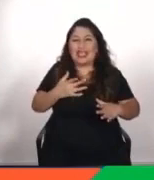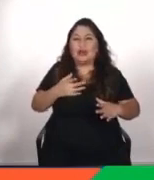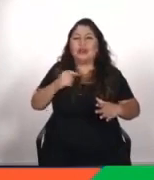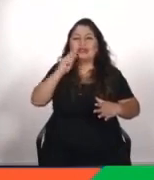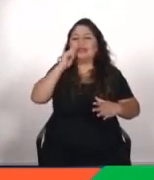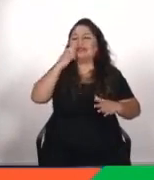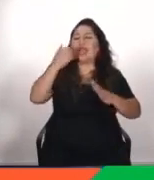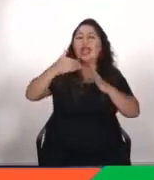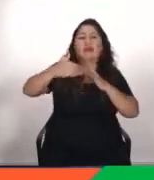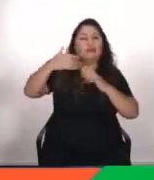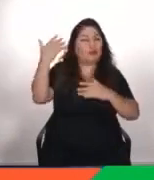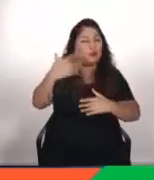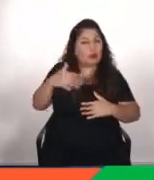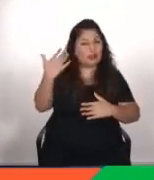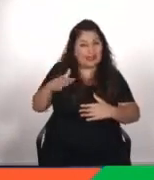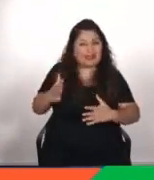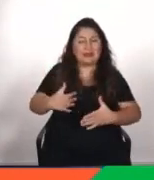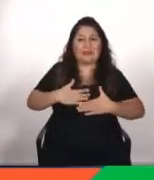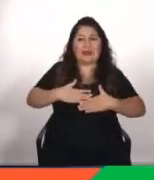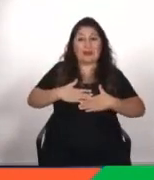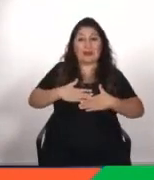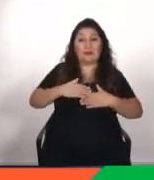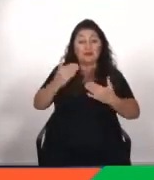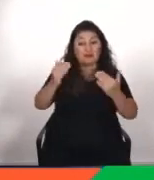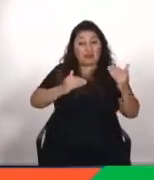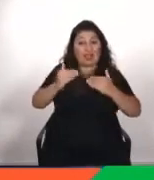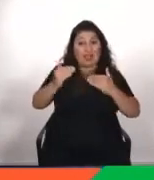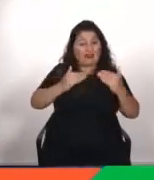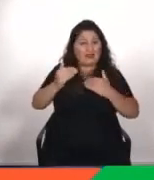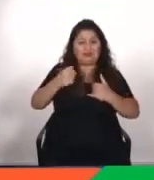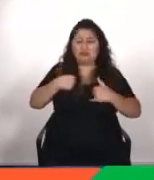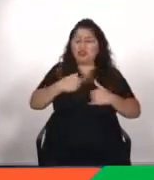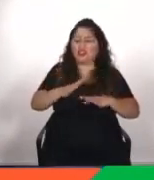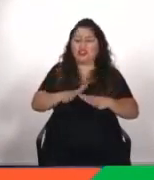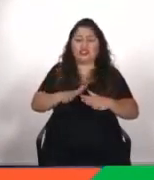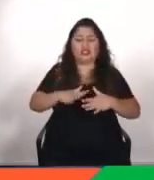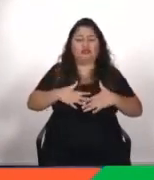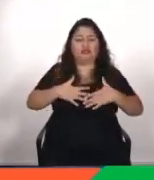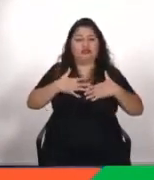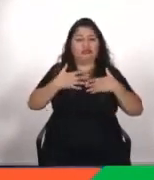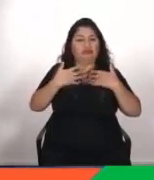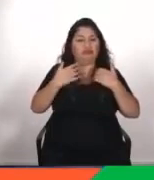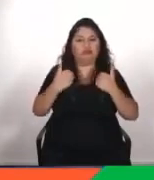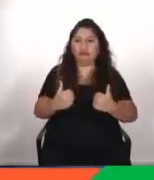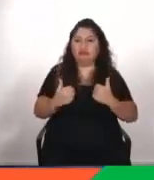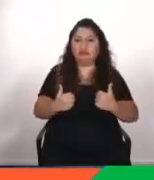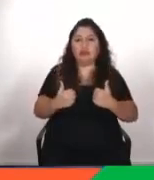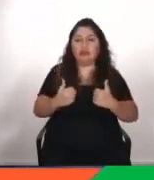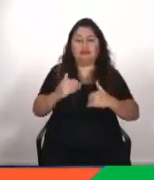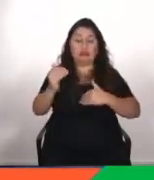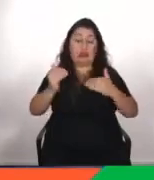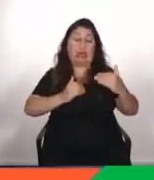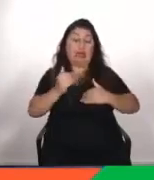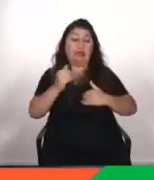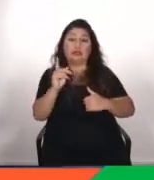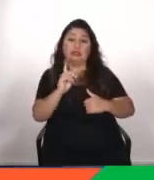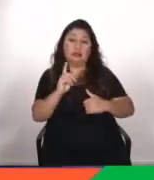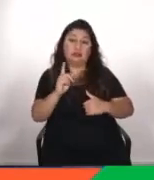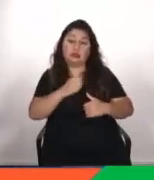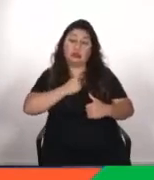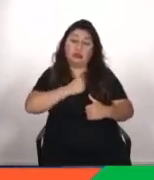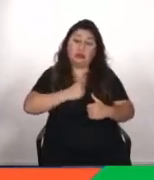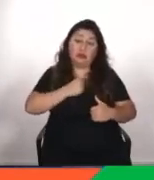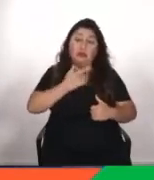Hay veces que es muy placentero estudiar matemáticas para mí y hay veces que no, hay veces que me aburre más, hay veces que tengo que hacer ejercicios, etc. Así que